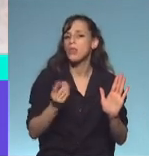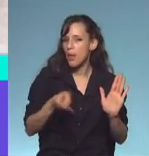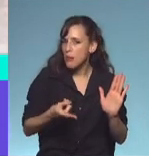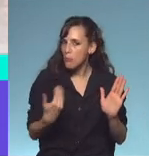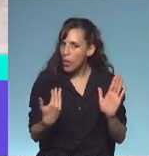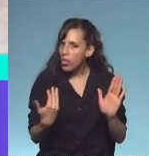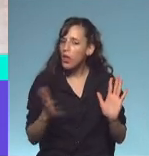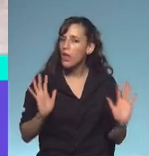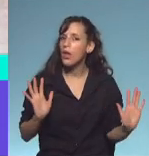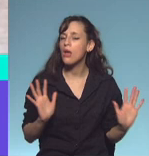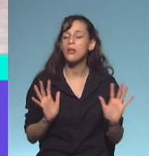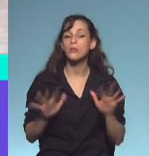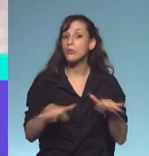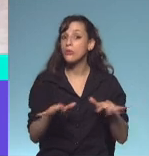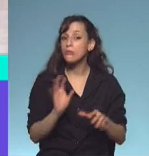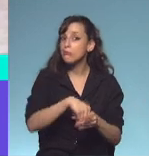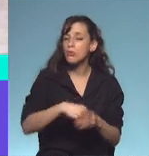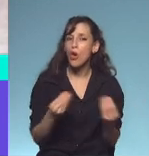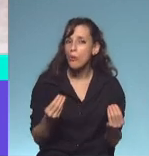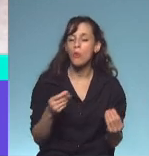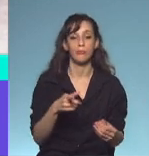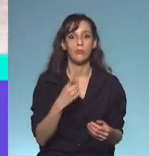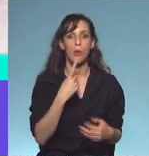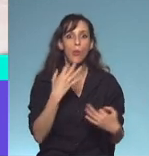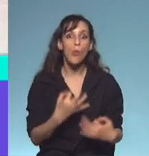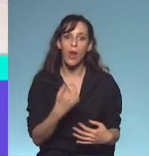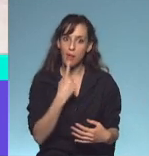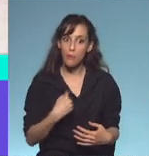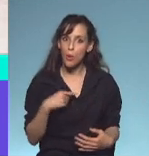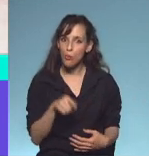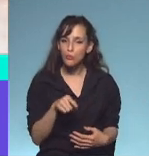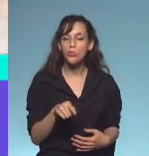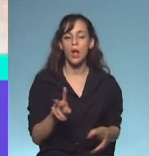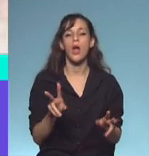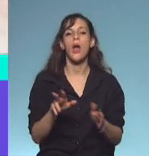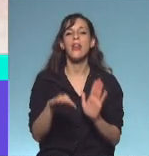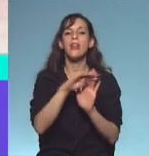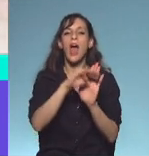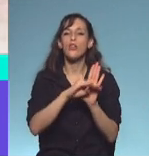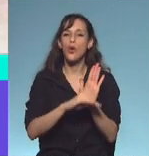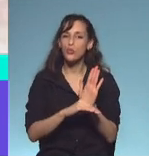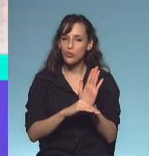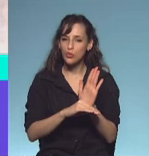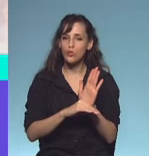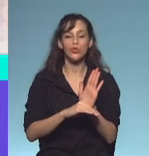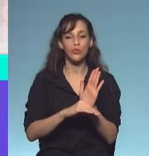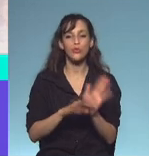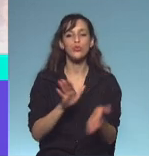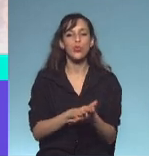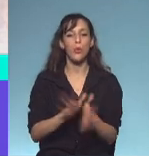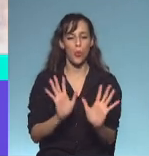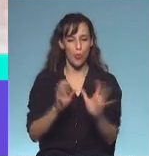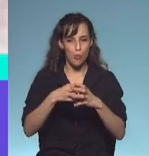Sí, es una buena pregunta, Raúl, porque realmente los datos que sorprenden de los sectores de mayor